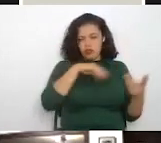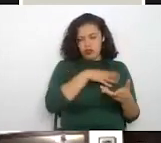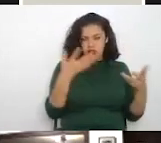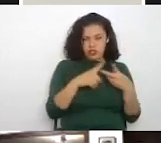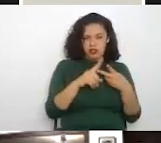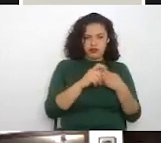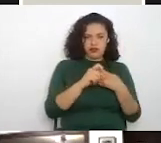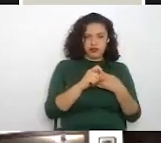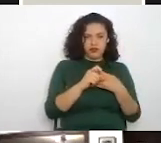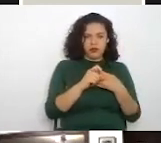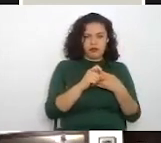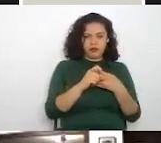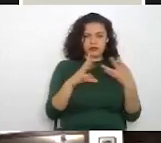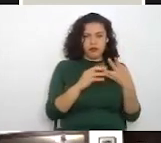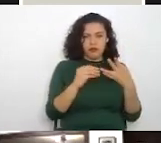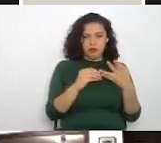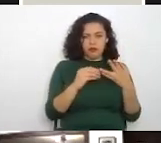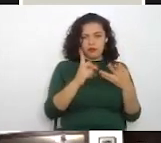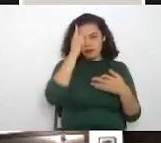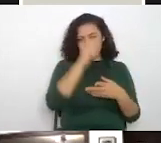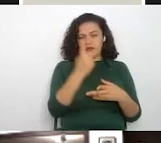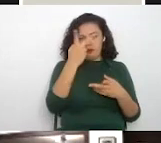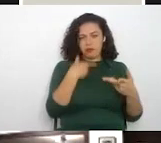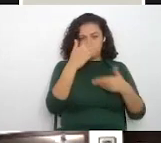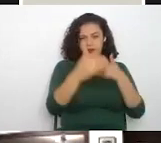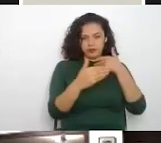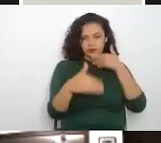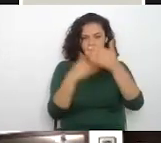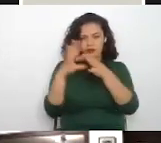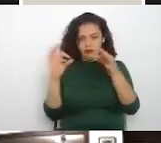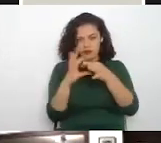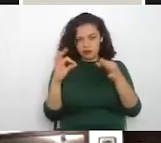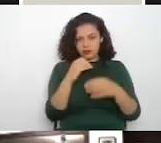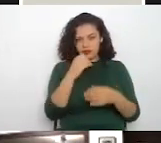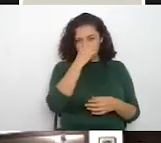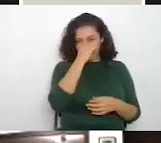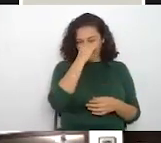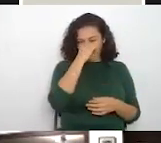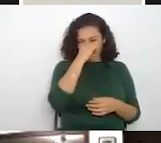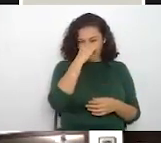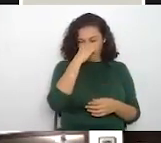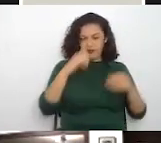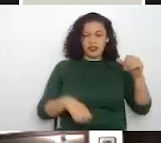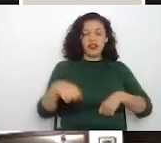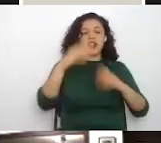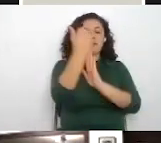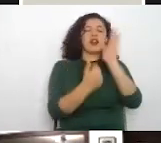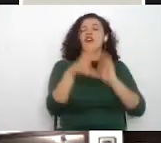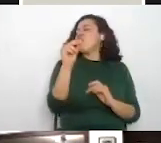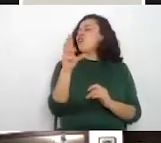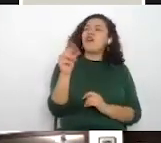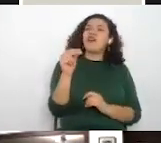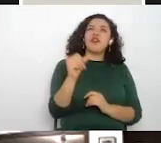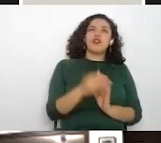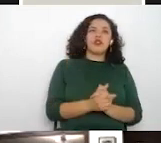va a ayudar a que nuestro procedimiento tenga, no digamos menos actividades en el sentido estricto de